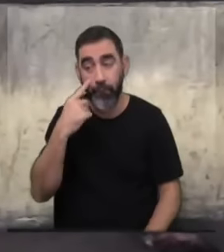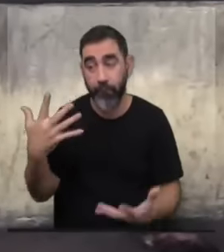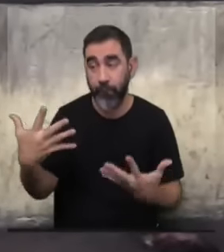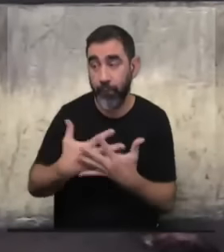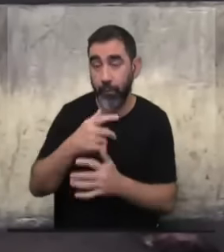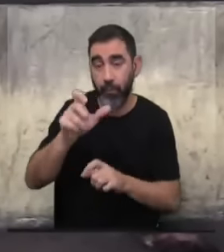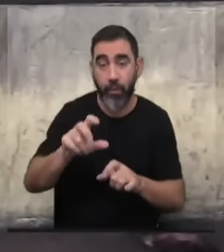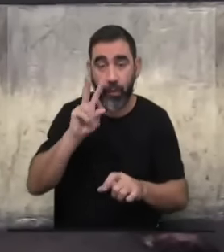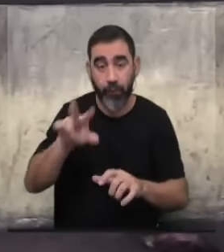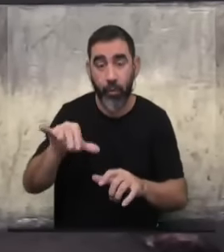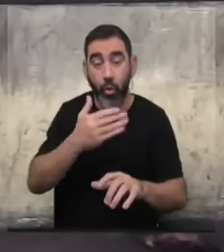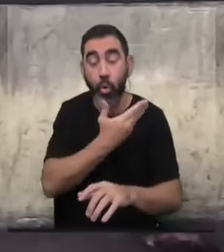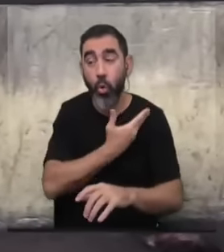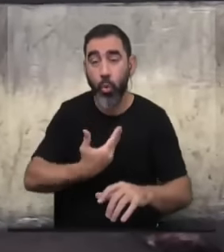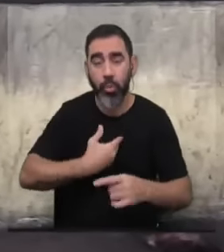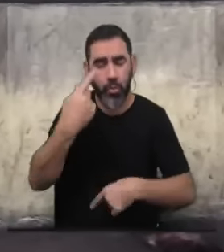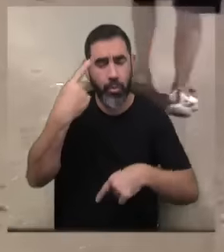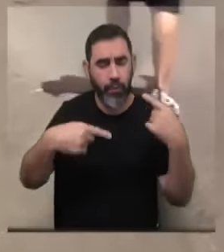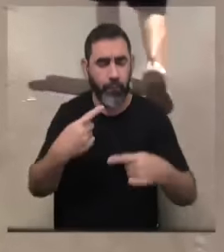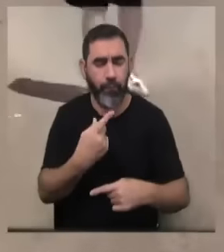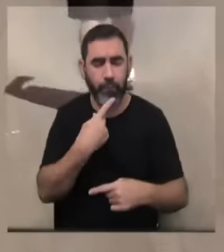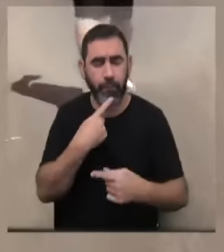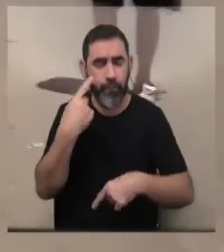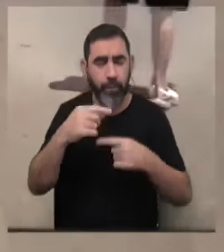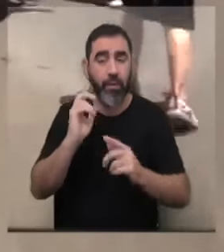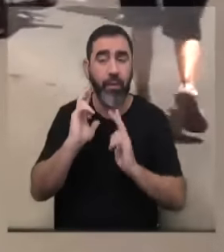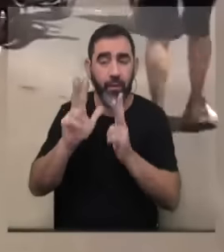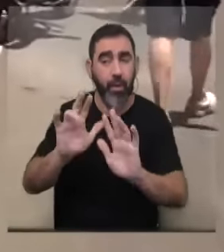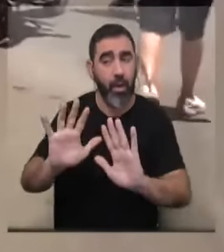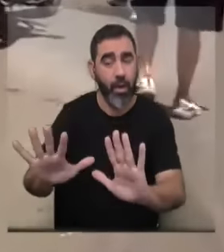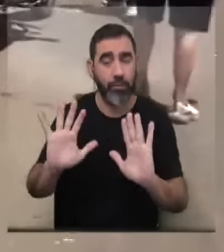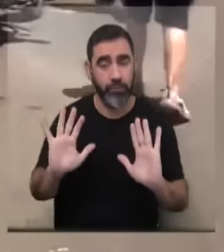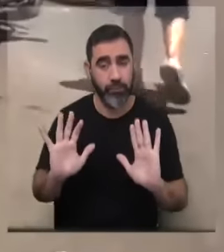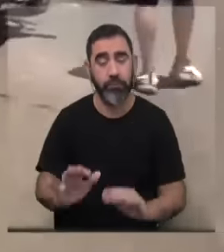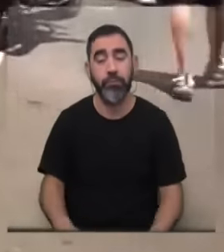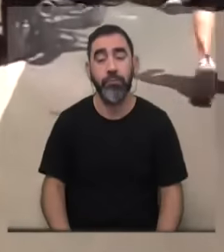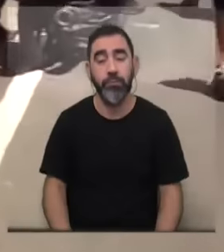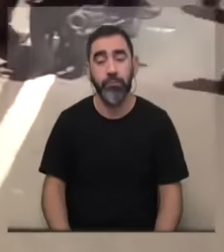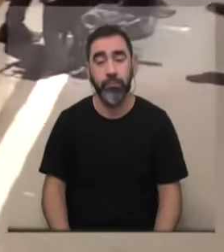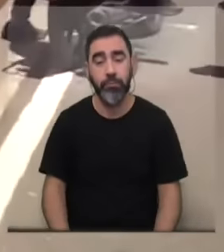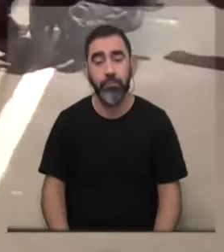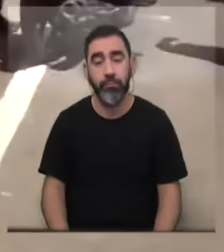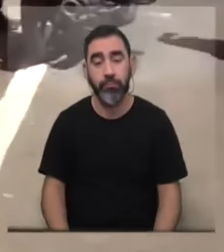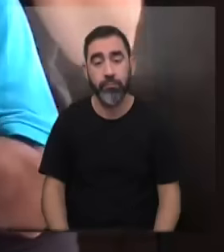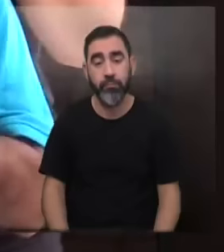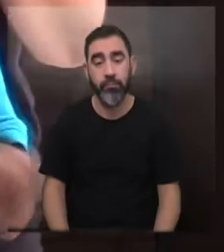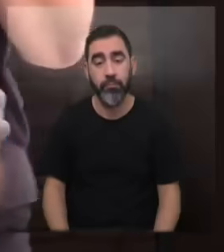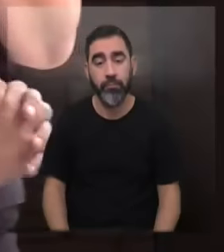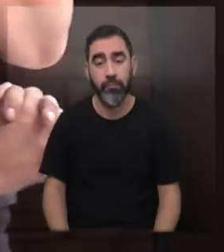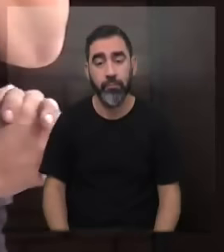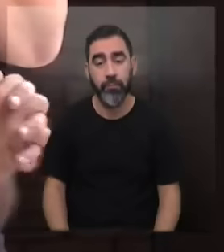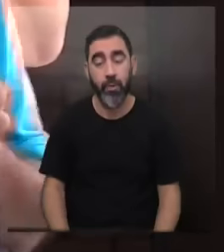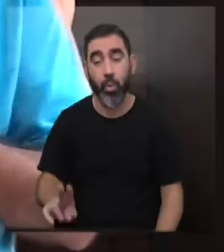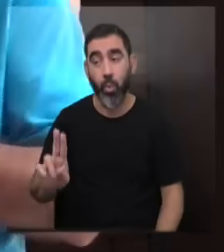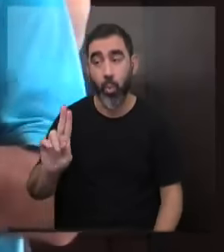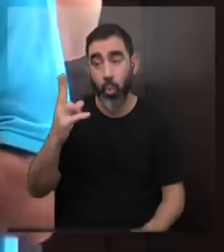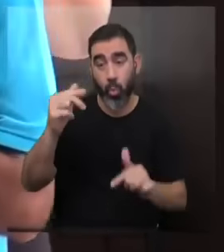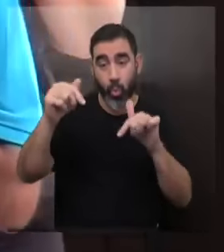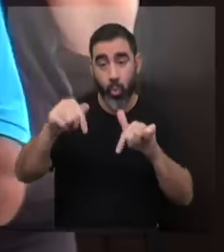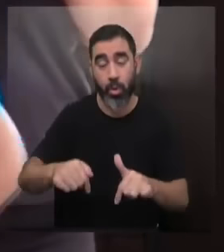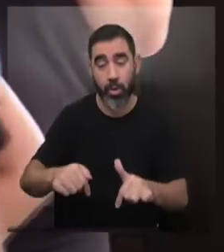vive vuelvo a reiterar gobiernos de todos los signos han señalado esto que estoy diciendo merece un pronunciamiento Porque desde el Uruguay